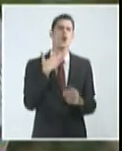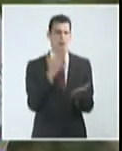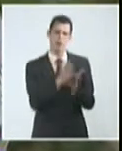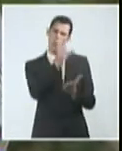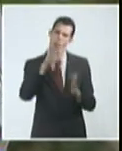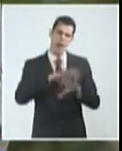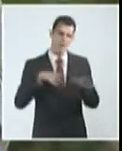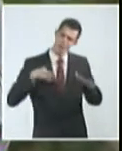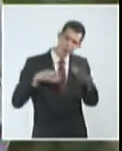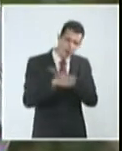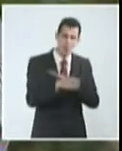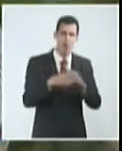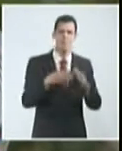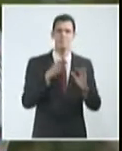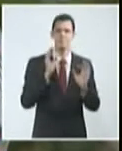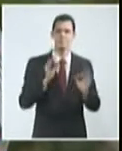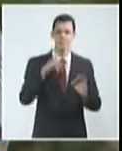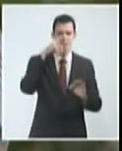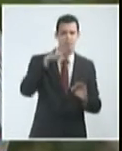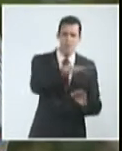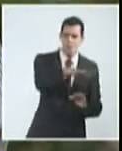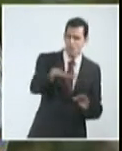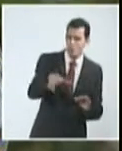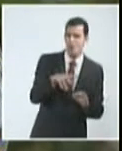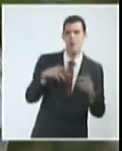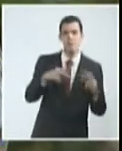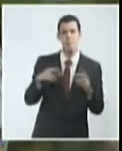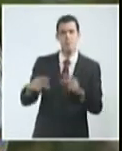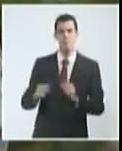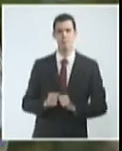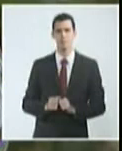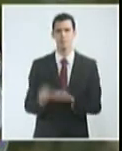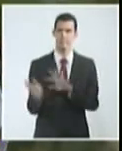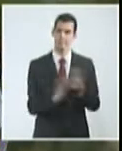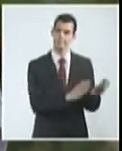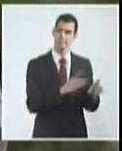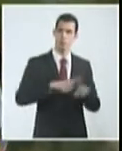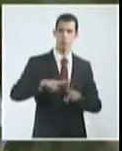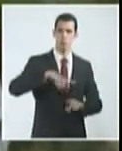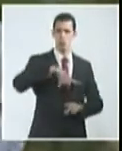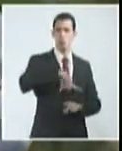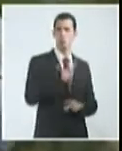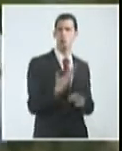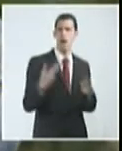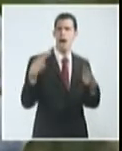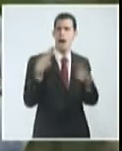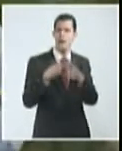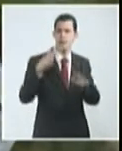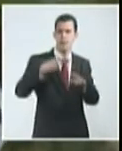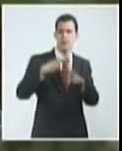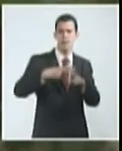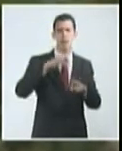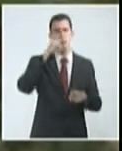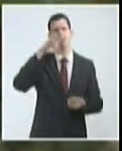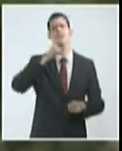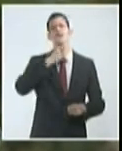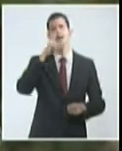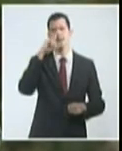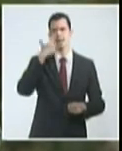la escuela. Hoy estamos inaugurando la Bienal de La Habana como un importante evento cultural que también nos los